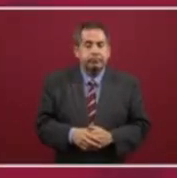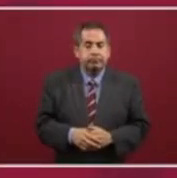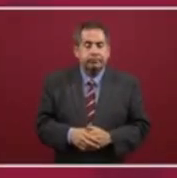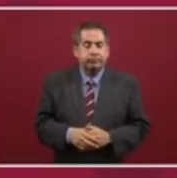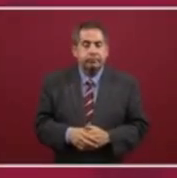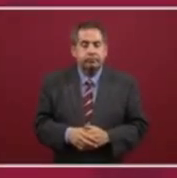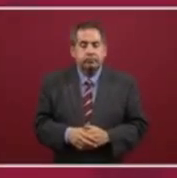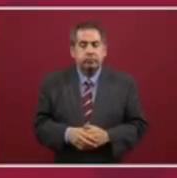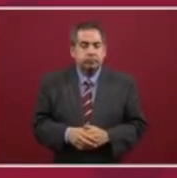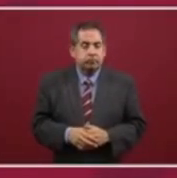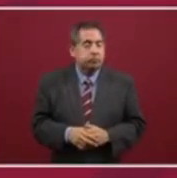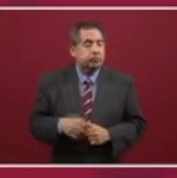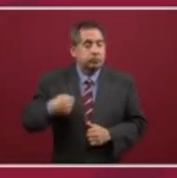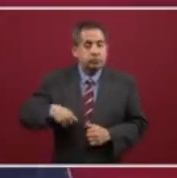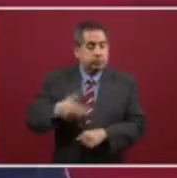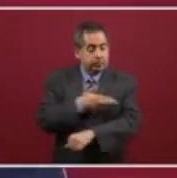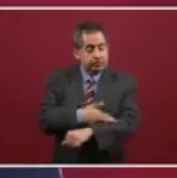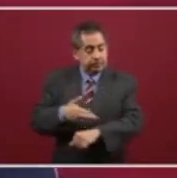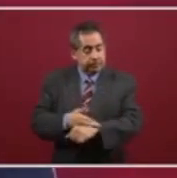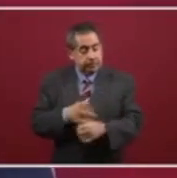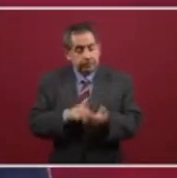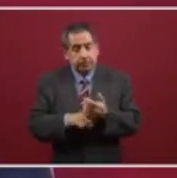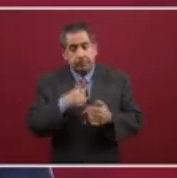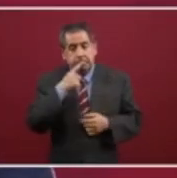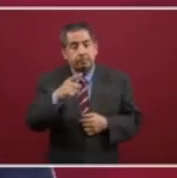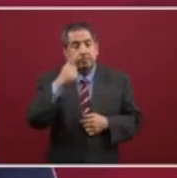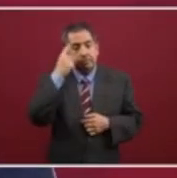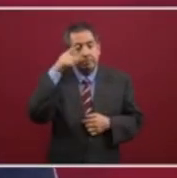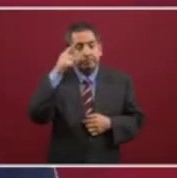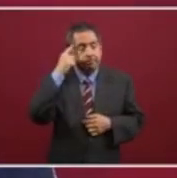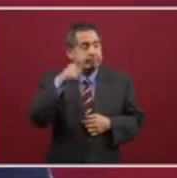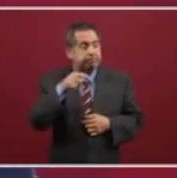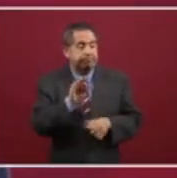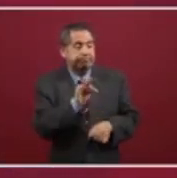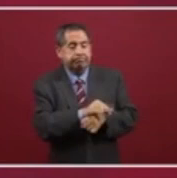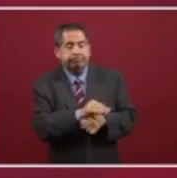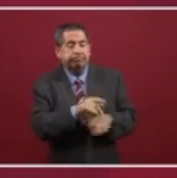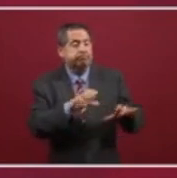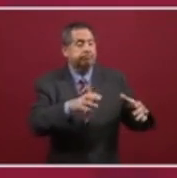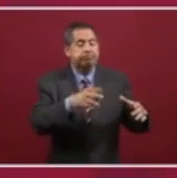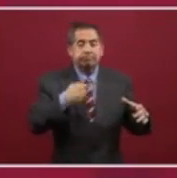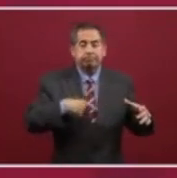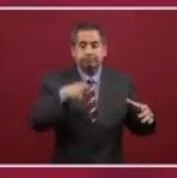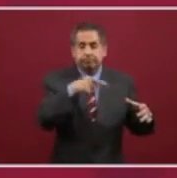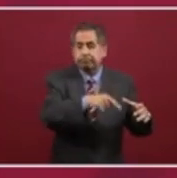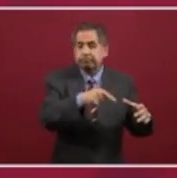que vamos a iniciar procedimientos legales para que nadie sea